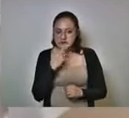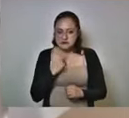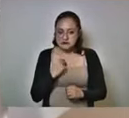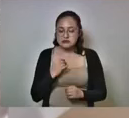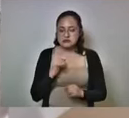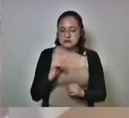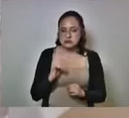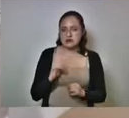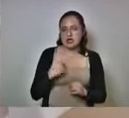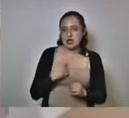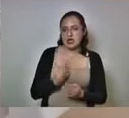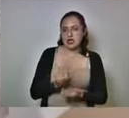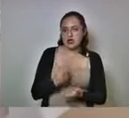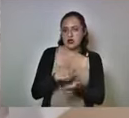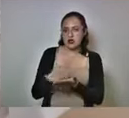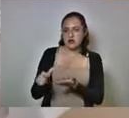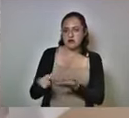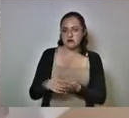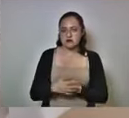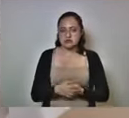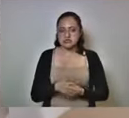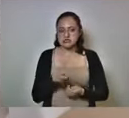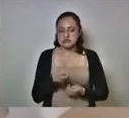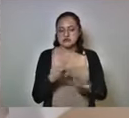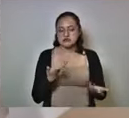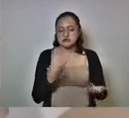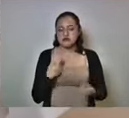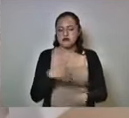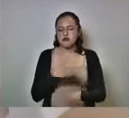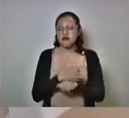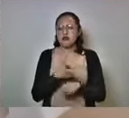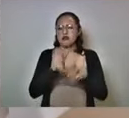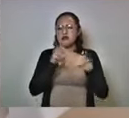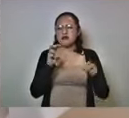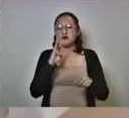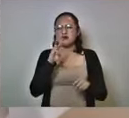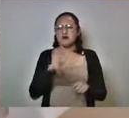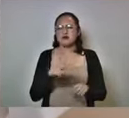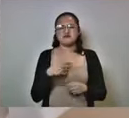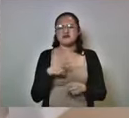Entonces estamos en eso, pero no. El tema de Volkswagen no es un